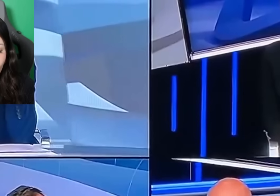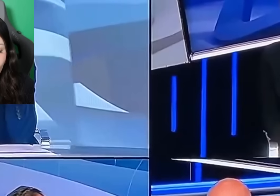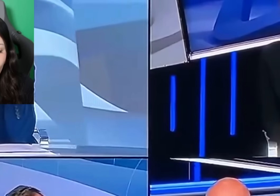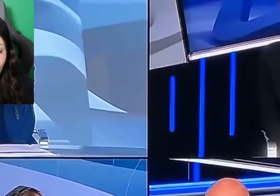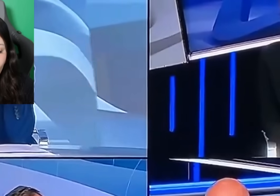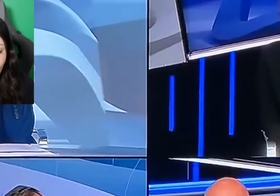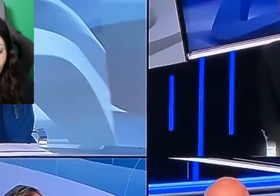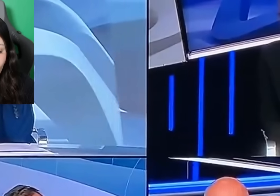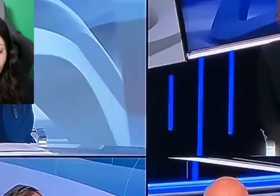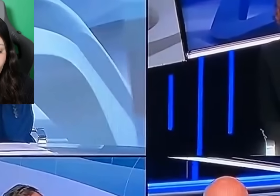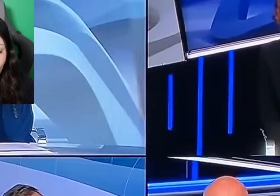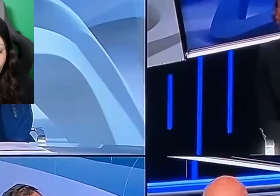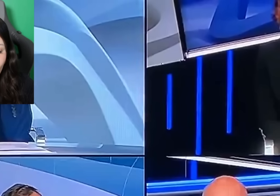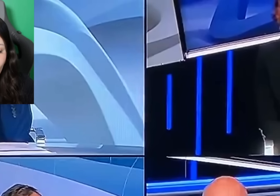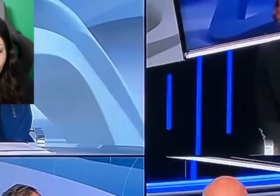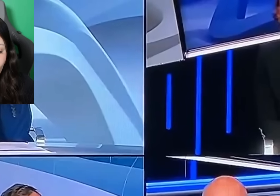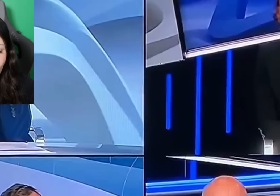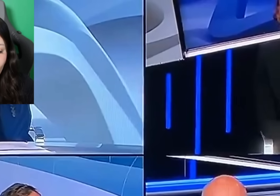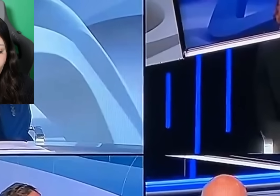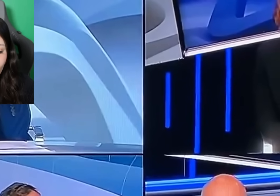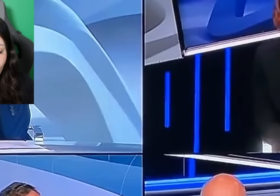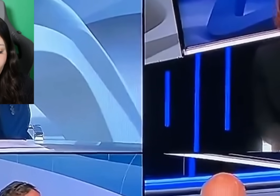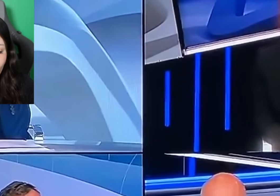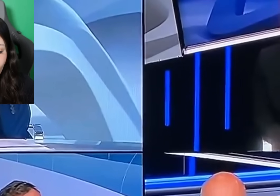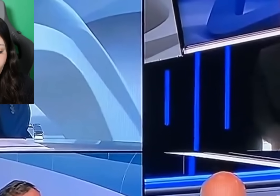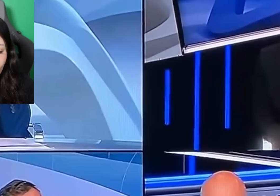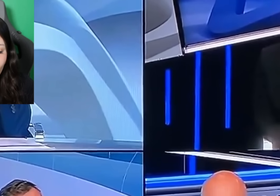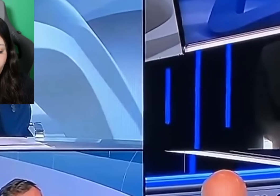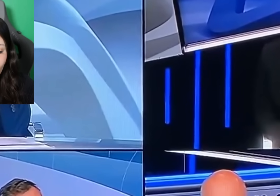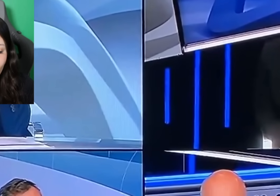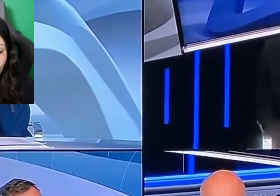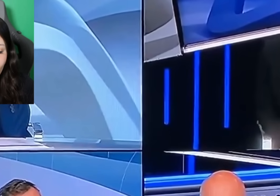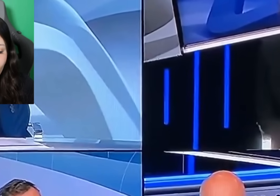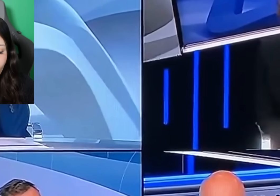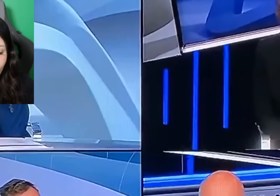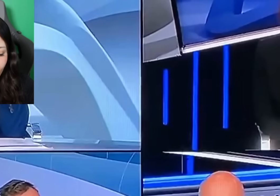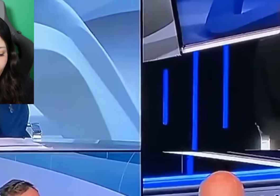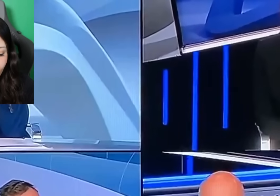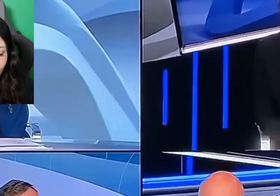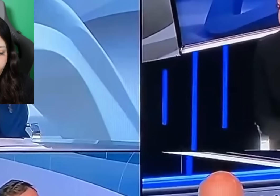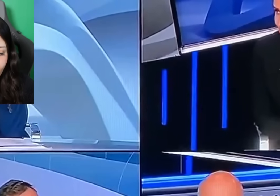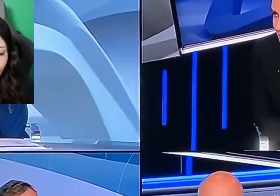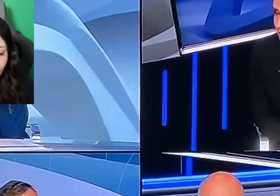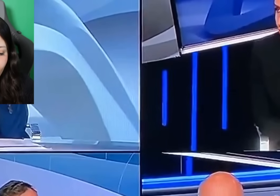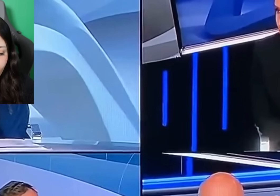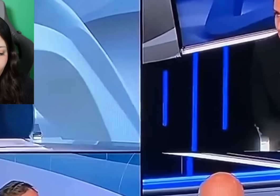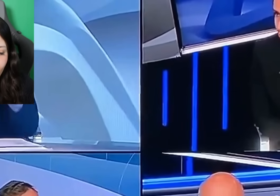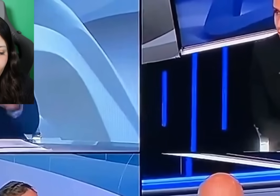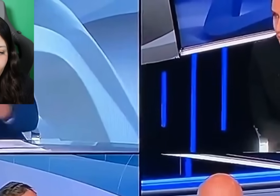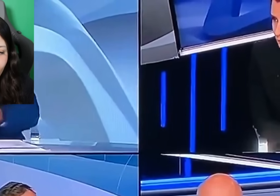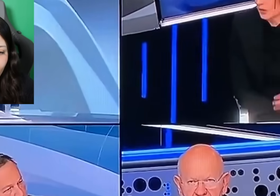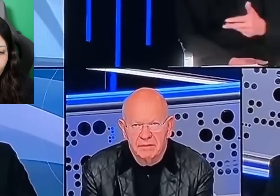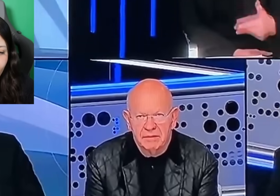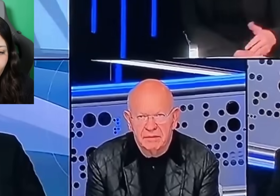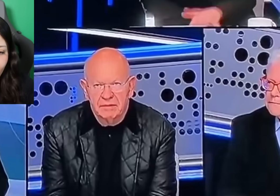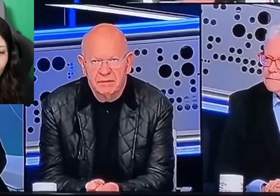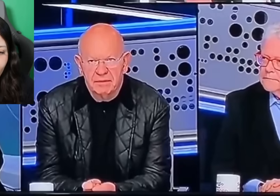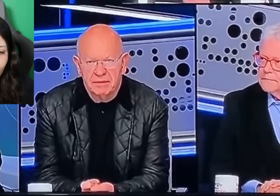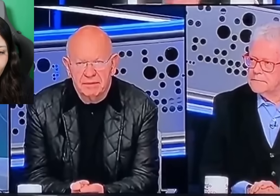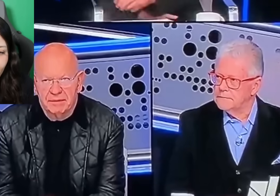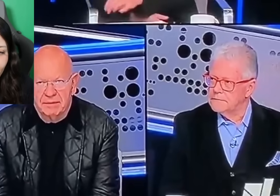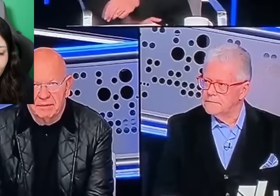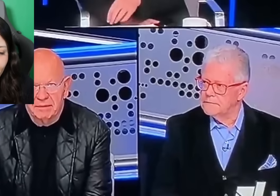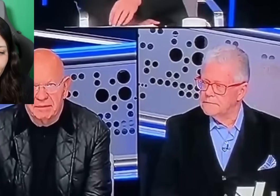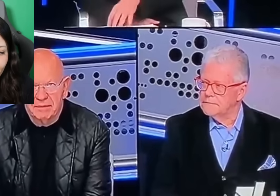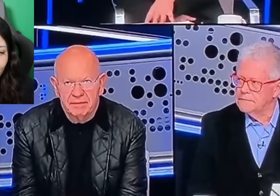punto, me encantaría escucharla, pero pues ya le pusieron una cantidad de objetivos y con la cosa esta de que no vaya a haber desviaciones, errores, omisiones